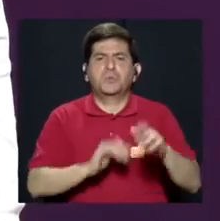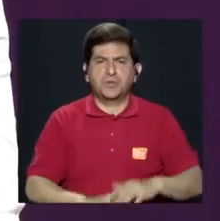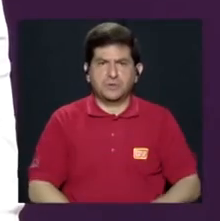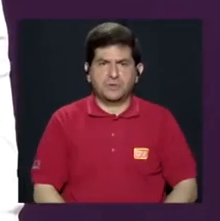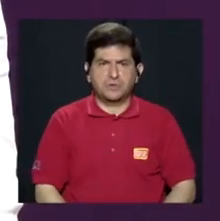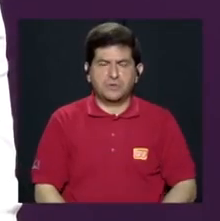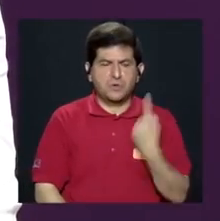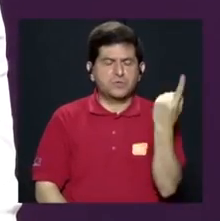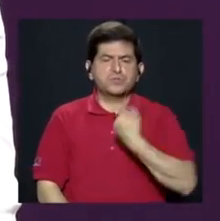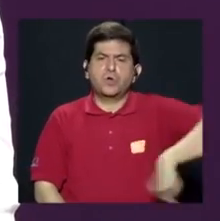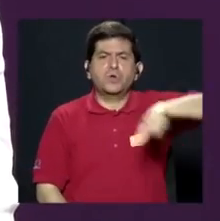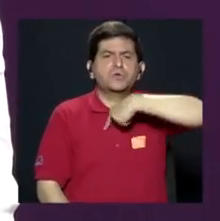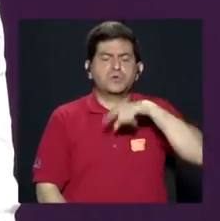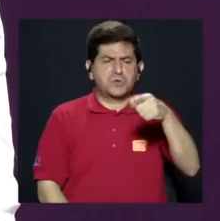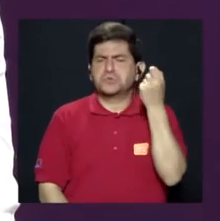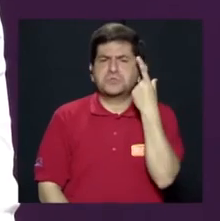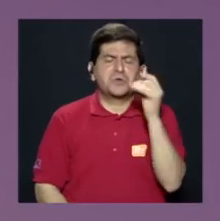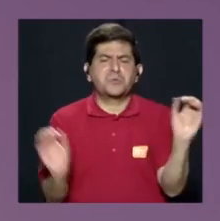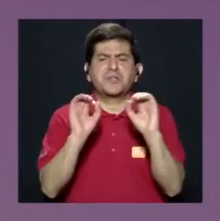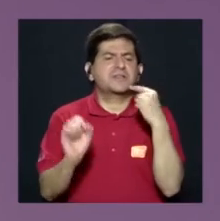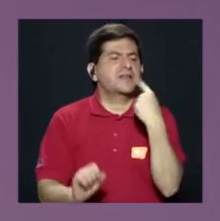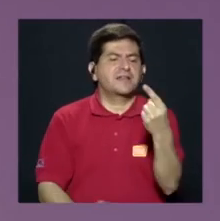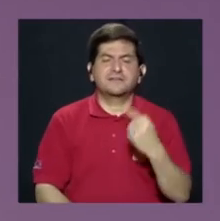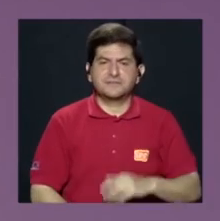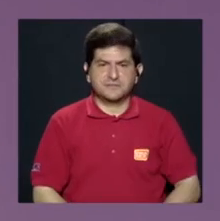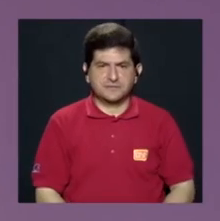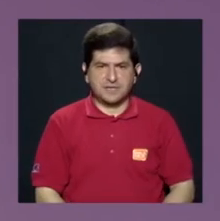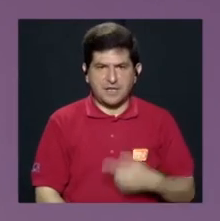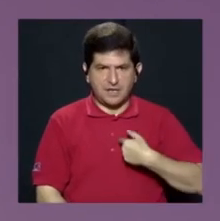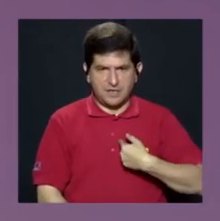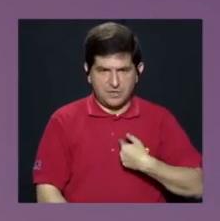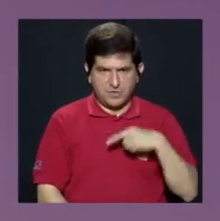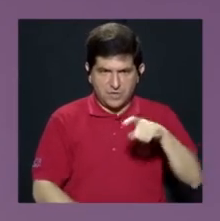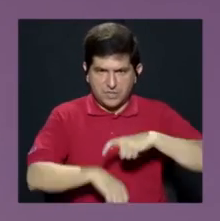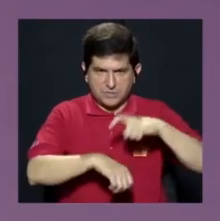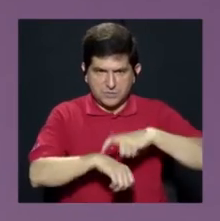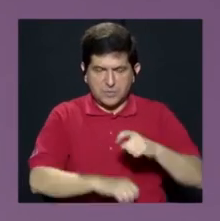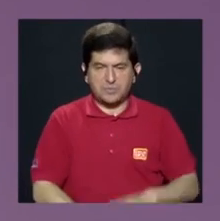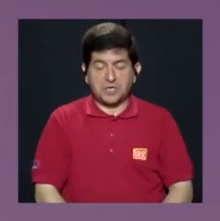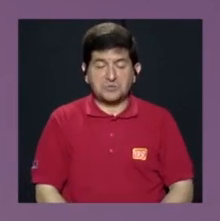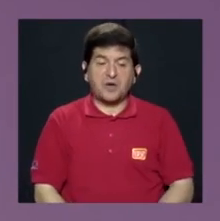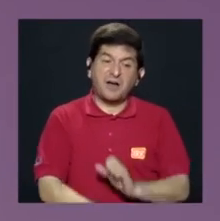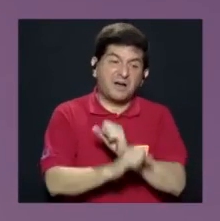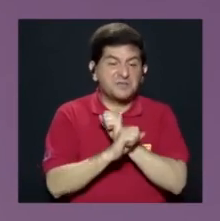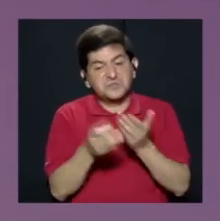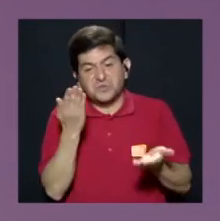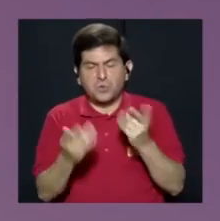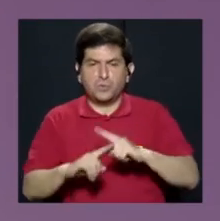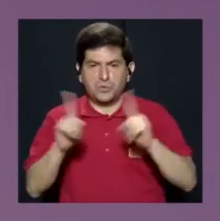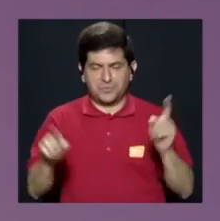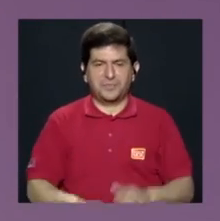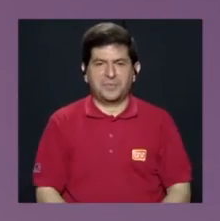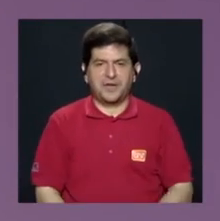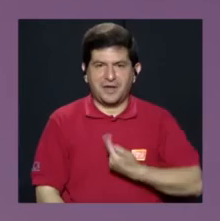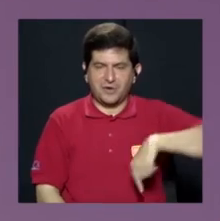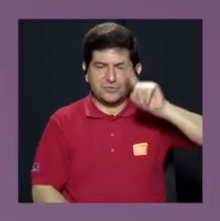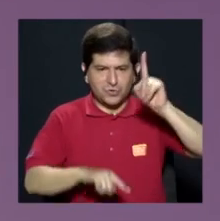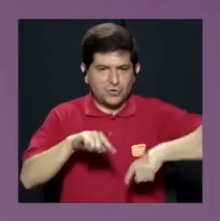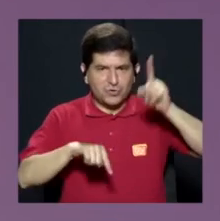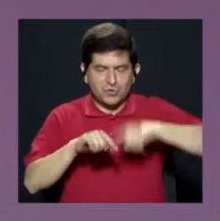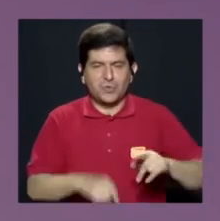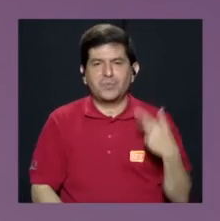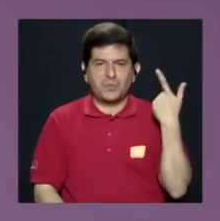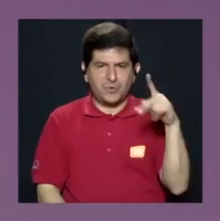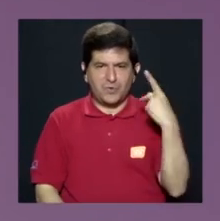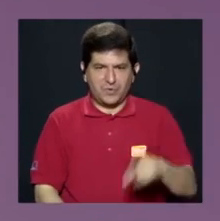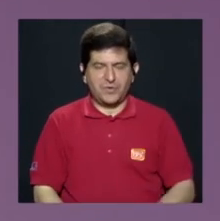Y es solo nosotras. Además, usted ni va a entender lo que dice ahí. Y yo me quedé así como, sí, seguro que sí. Pero, o sea, no, nosotras no podemos estar